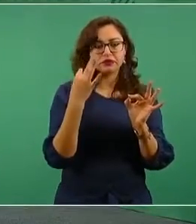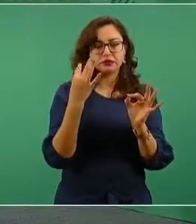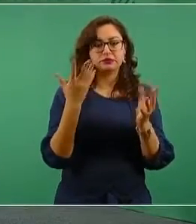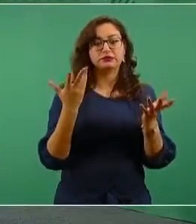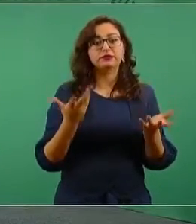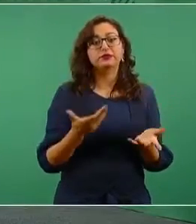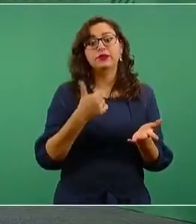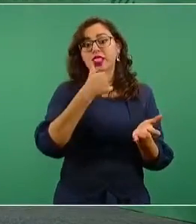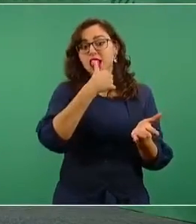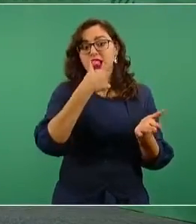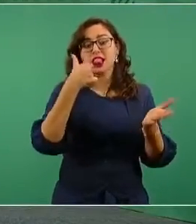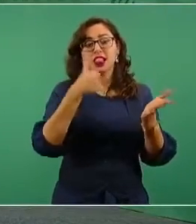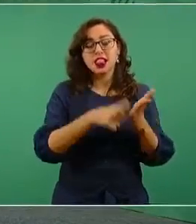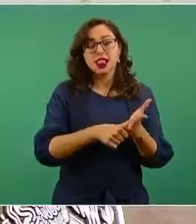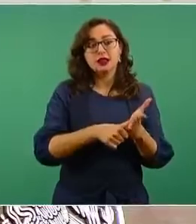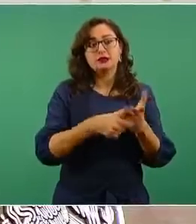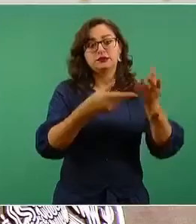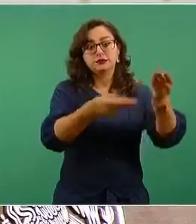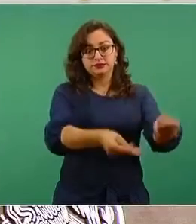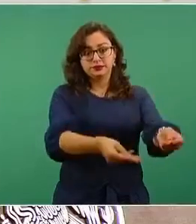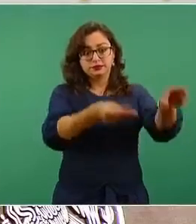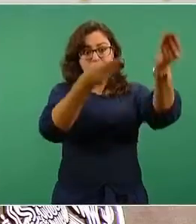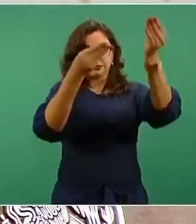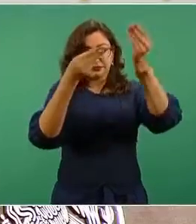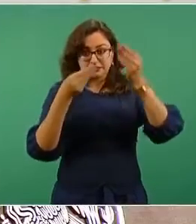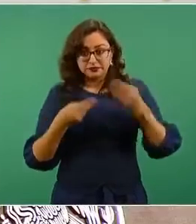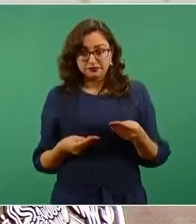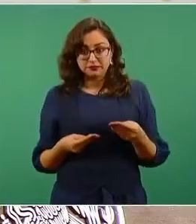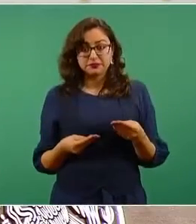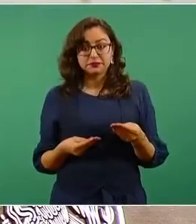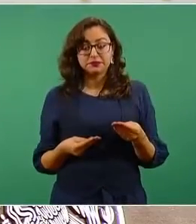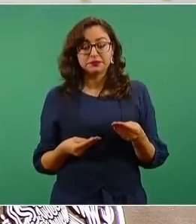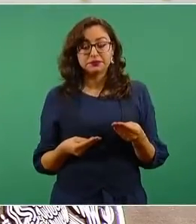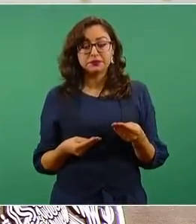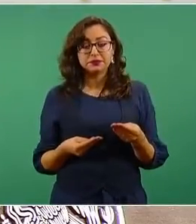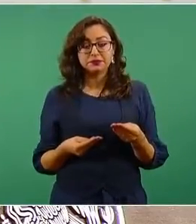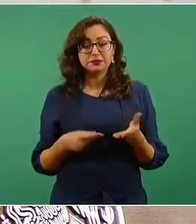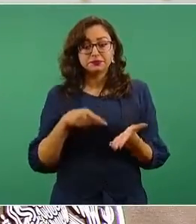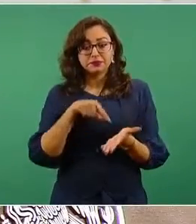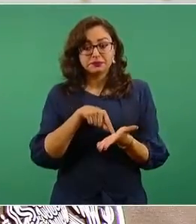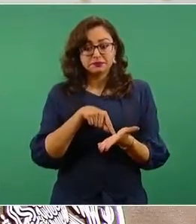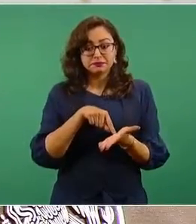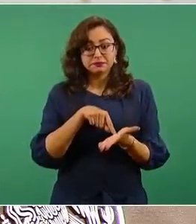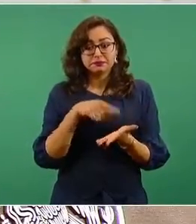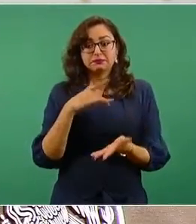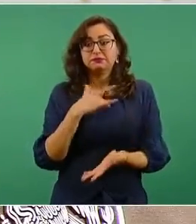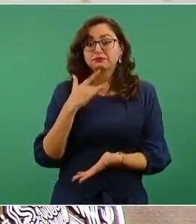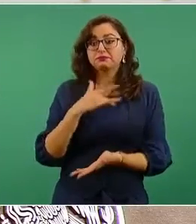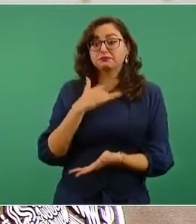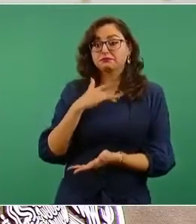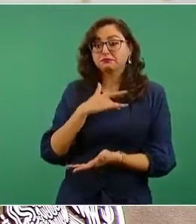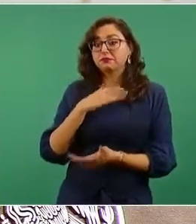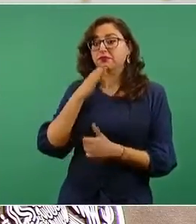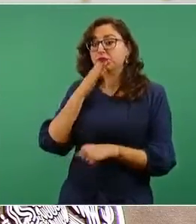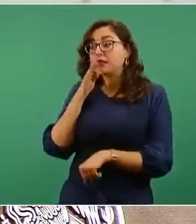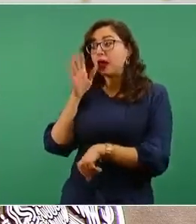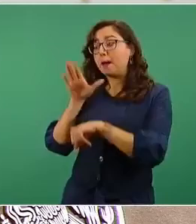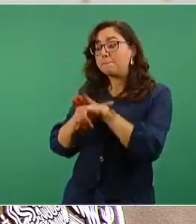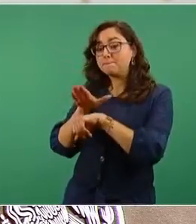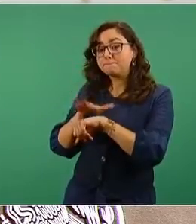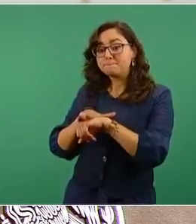nos mandó una carta a nosotros, a la dirección de Pemex, pues congratulándose e